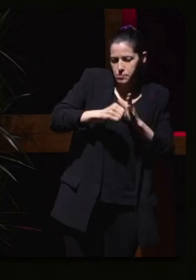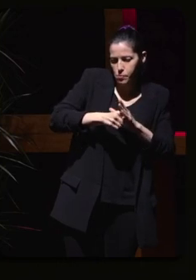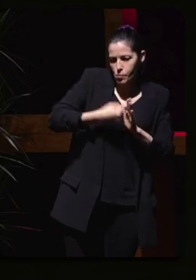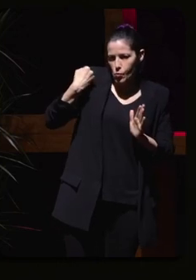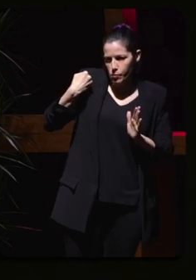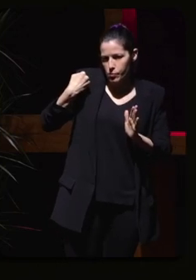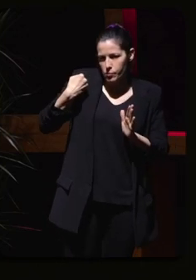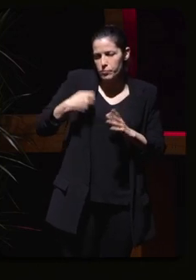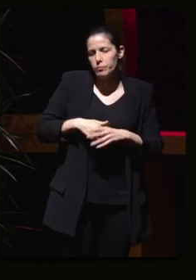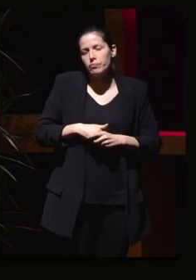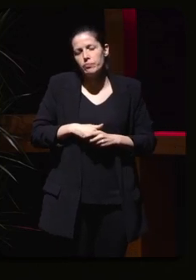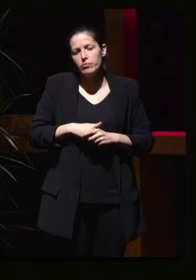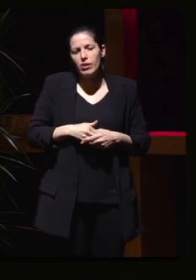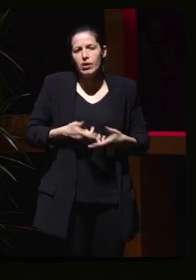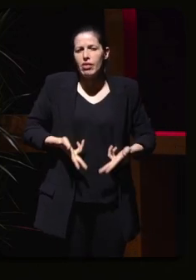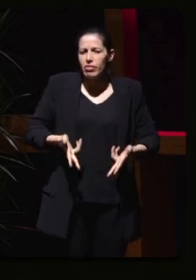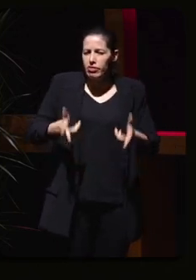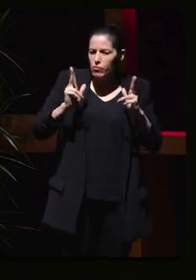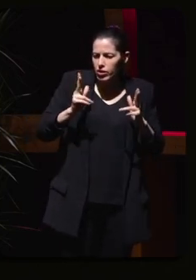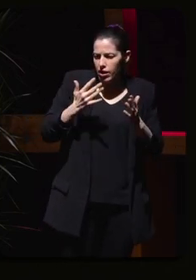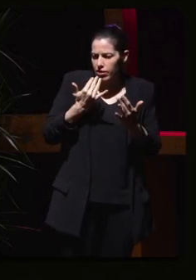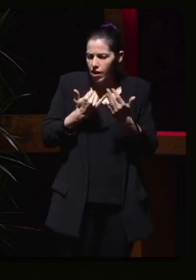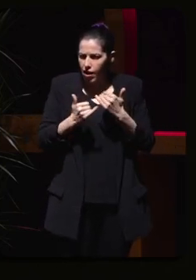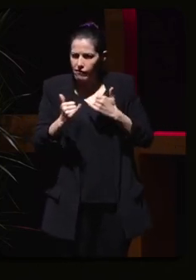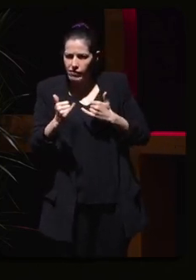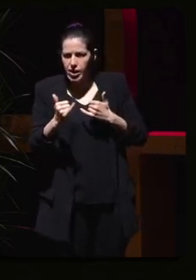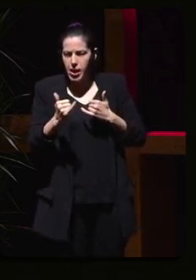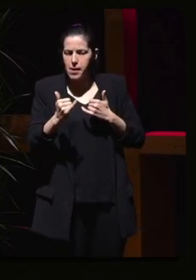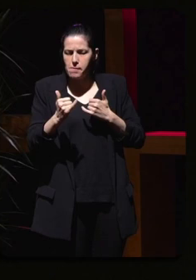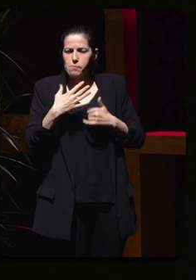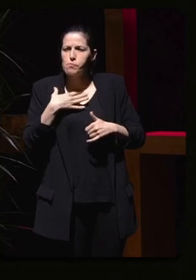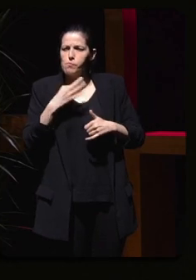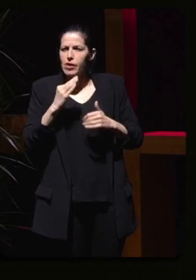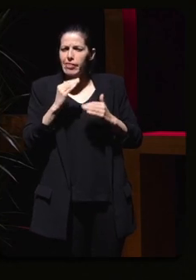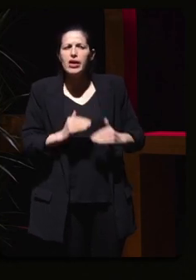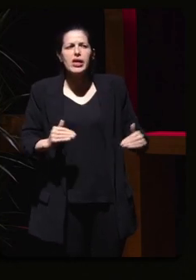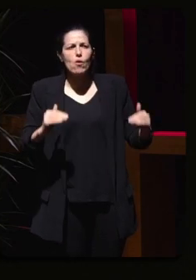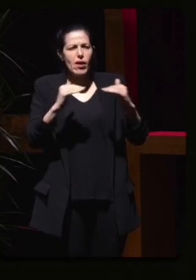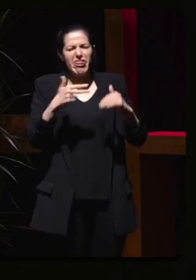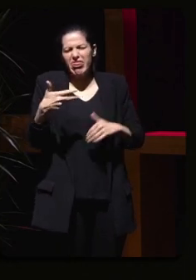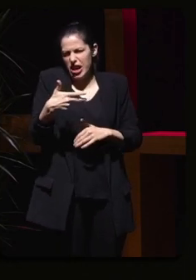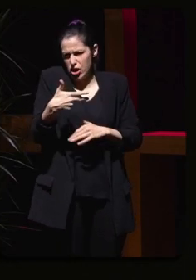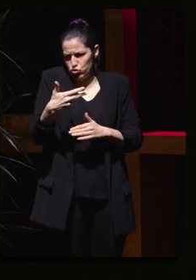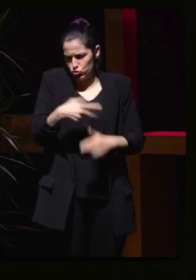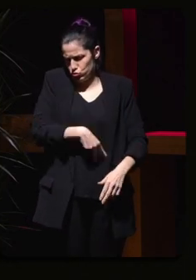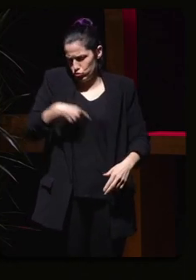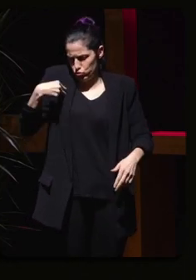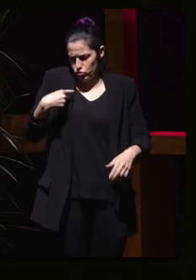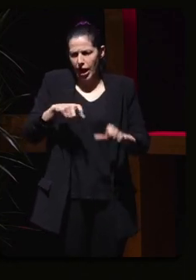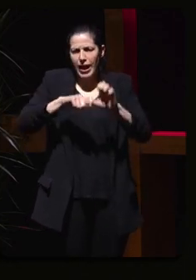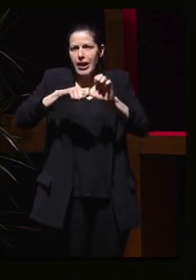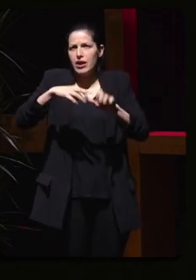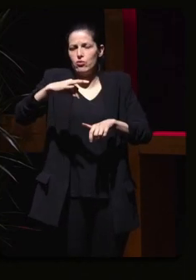Si las democracias se vacían de contenido, la igualdad, o sea, de todos los derechos, no solo el género, no solo hablando de